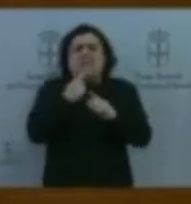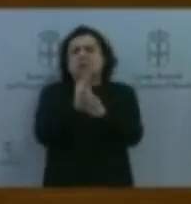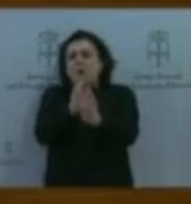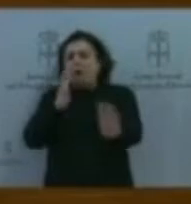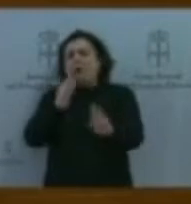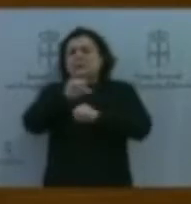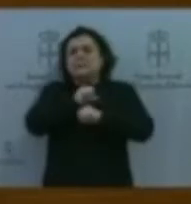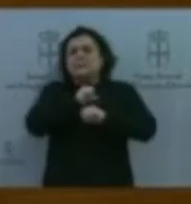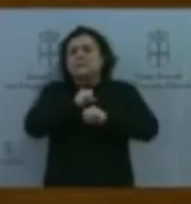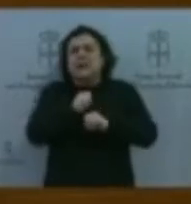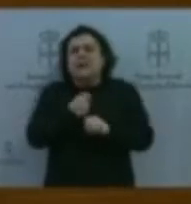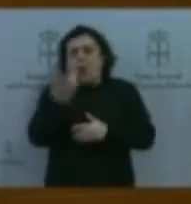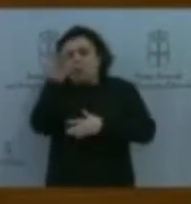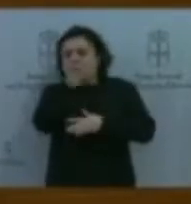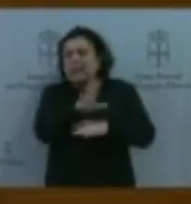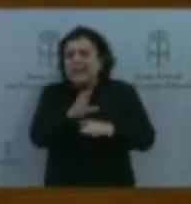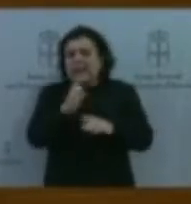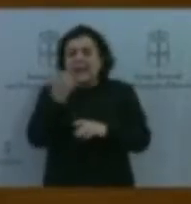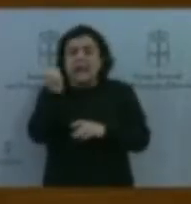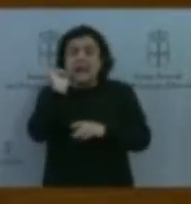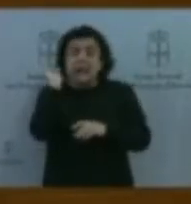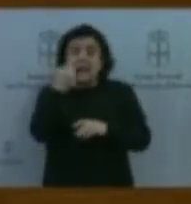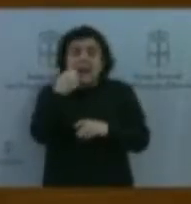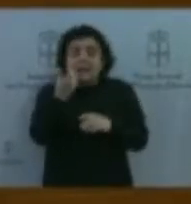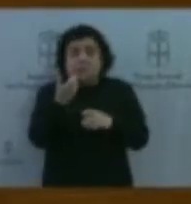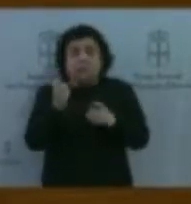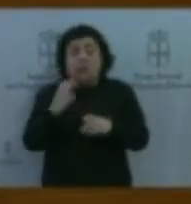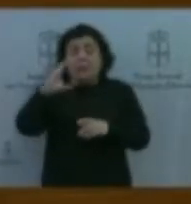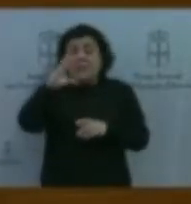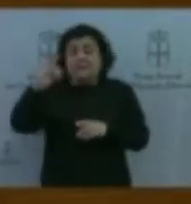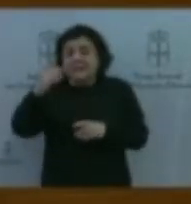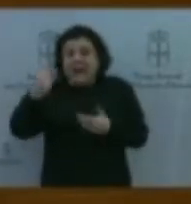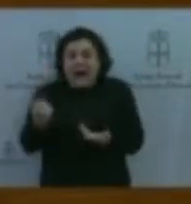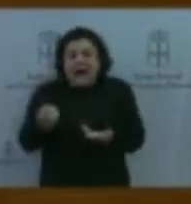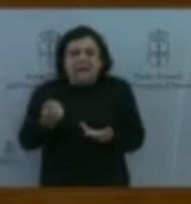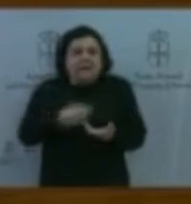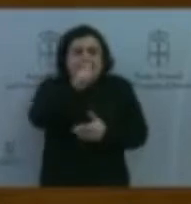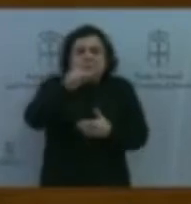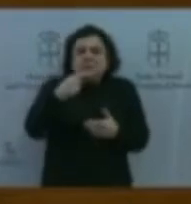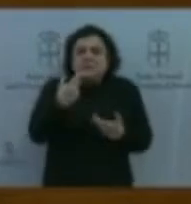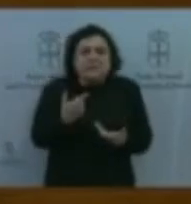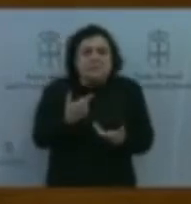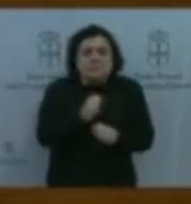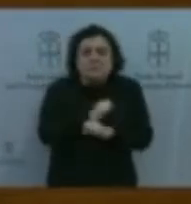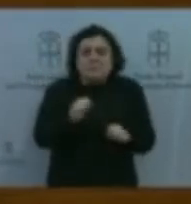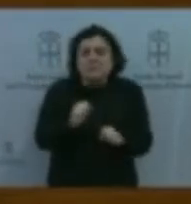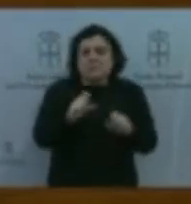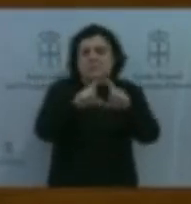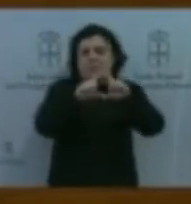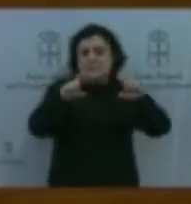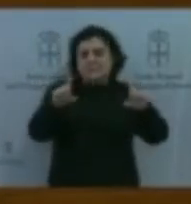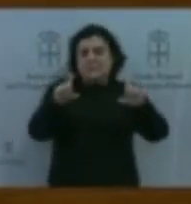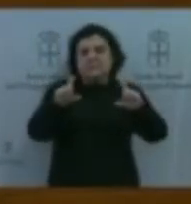transportes, y un gobierno que decía no puedo apretar más a esta empresa, en algunos casos, no puedo apretar más a la